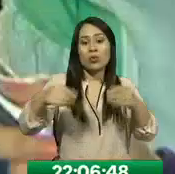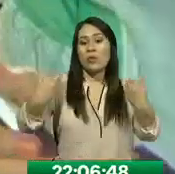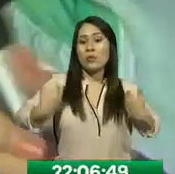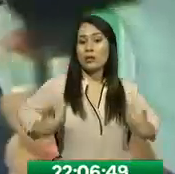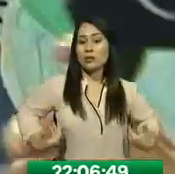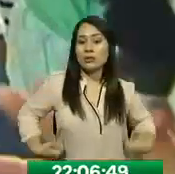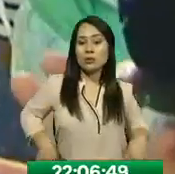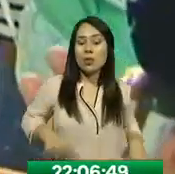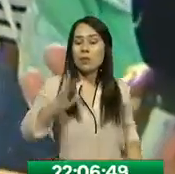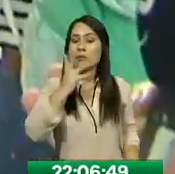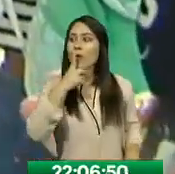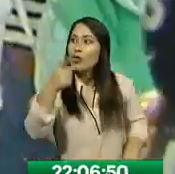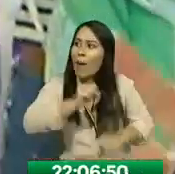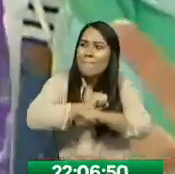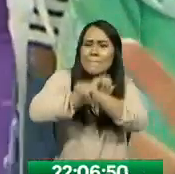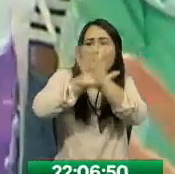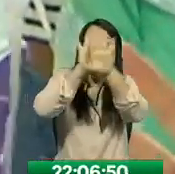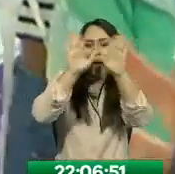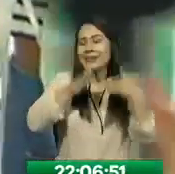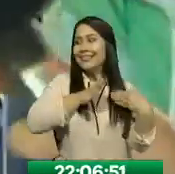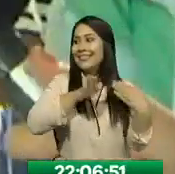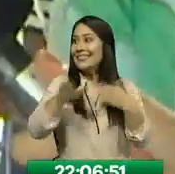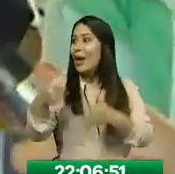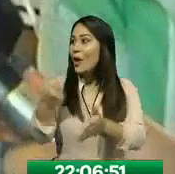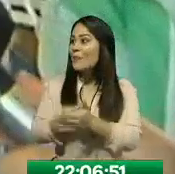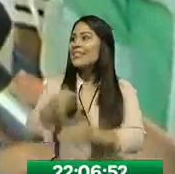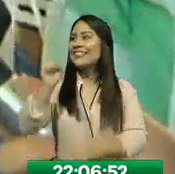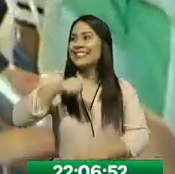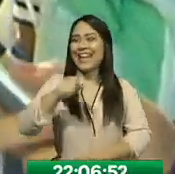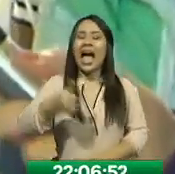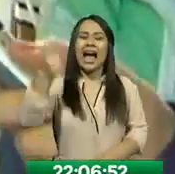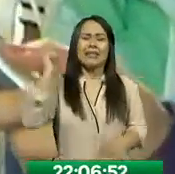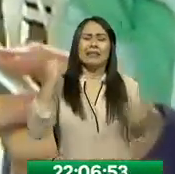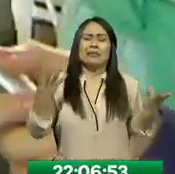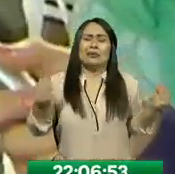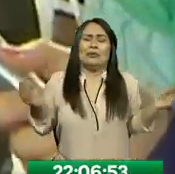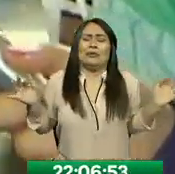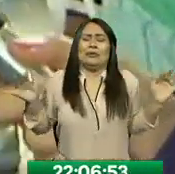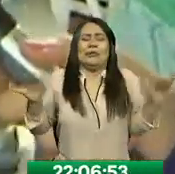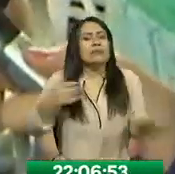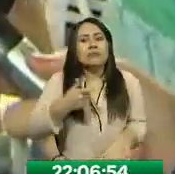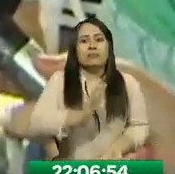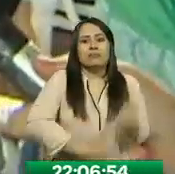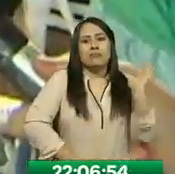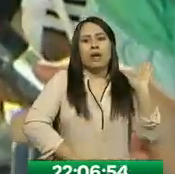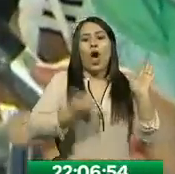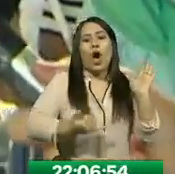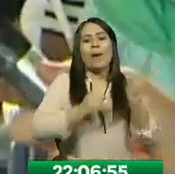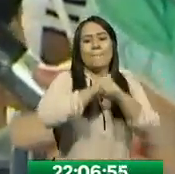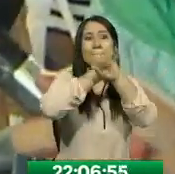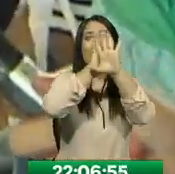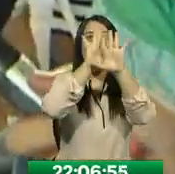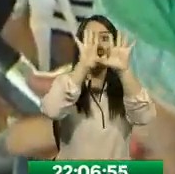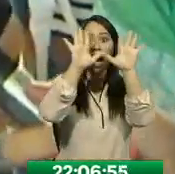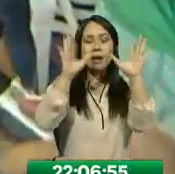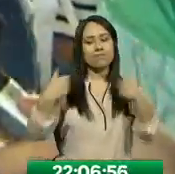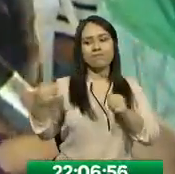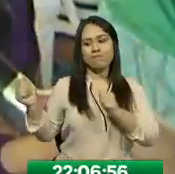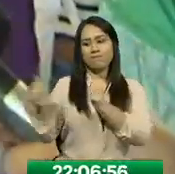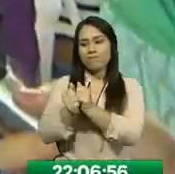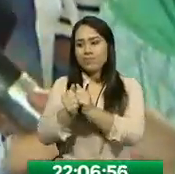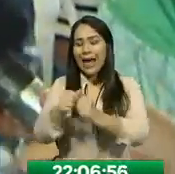todo. ¿Ha madrugado usted para no encontrar tanta gente? Ayer vine y esto no se podía andar, entonces hoy le dije a mi sobrina,